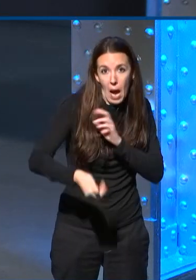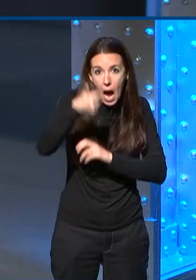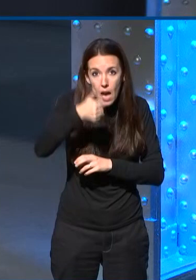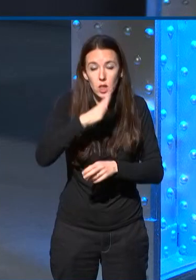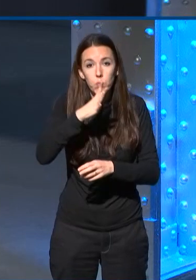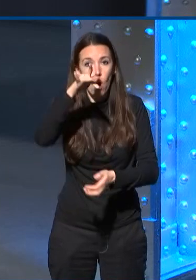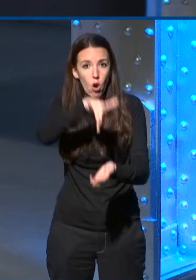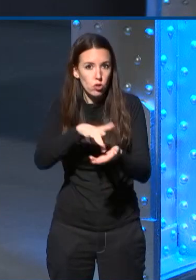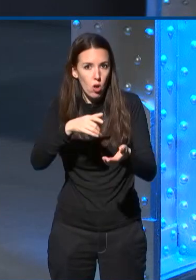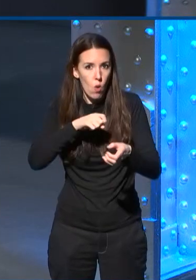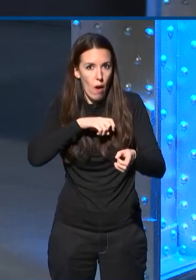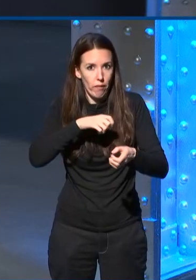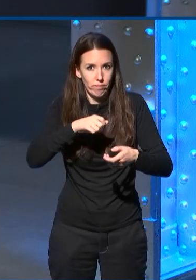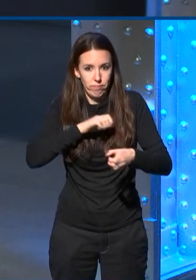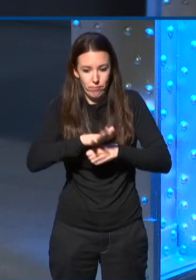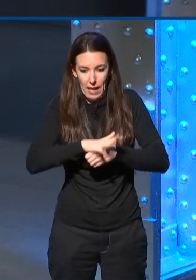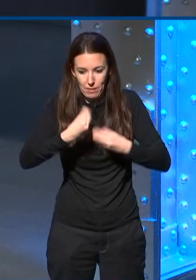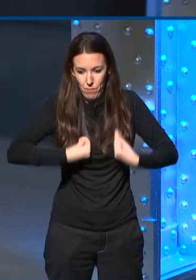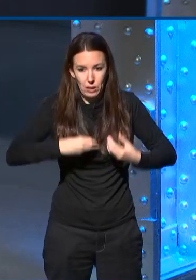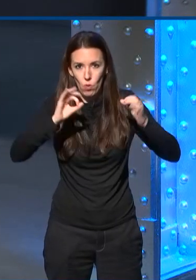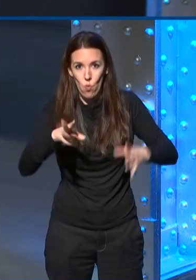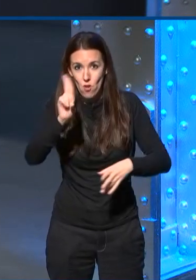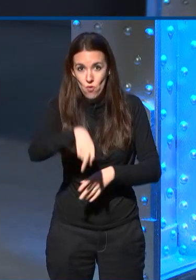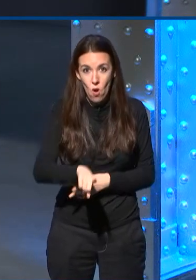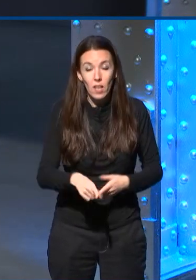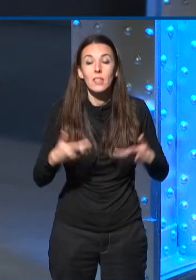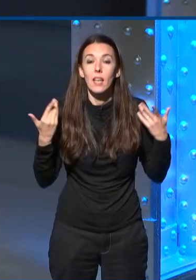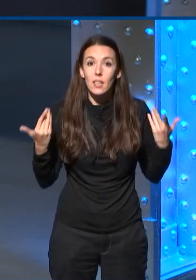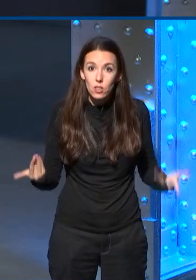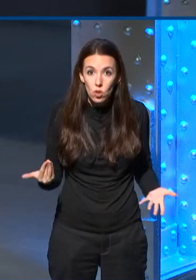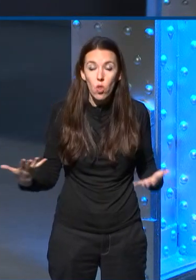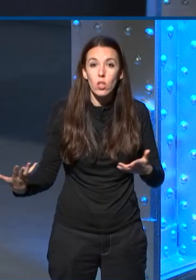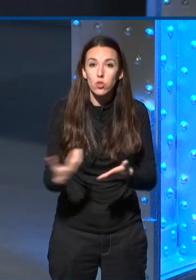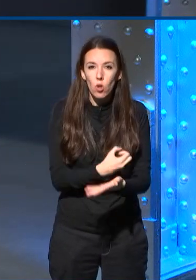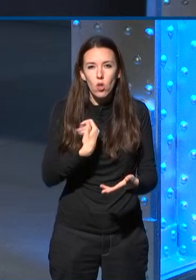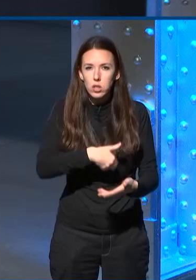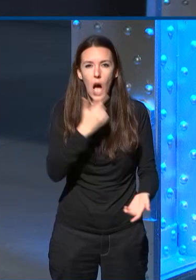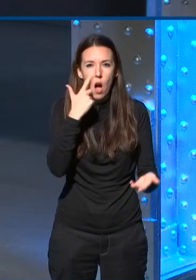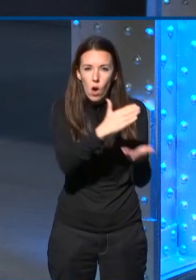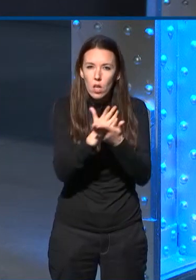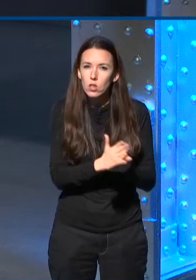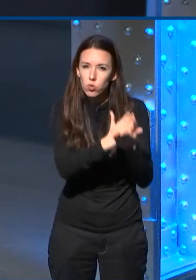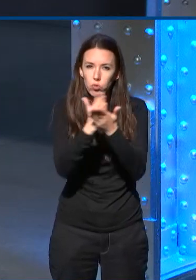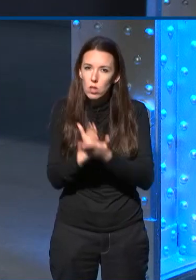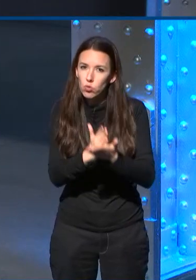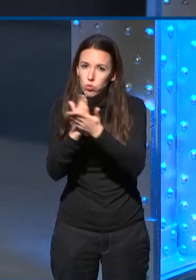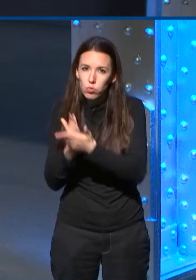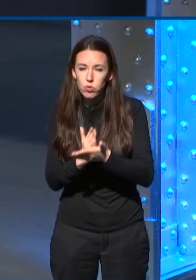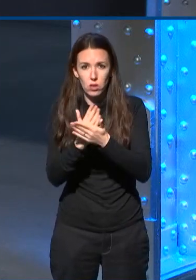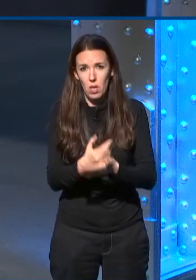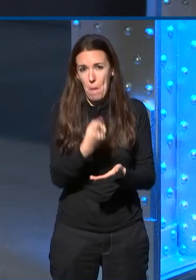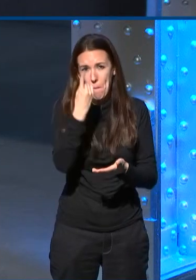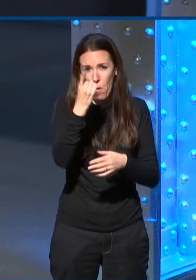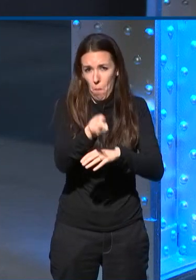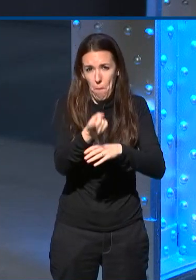la distribución de gases pues no es la misma, ¿no? Entonces, todo eso se ha ido estudiando durante las miles de